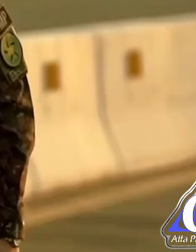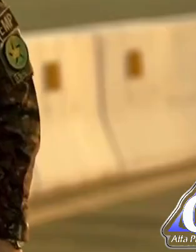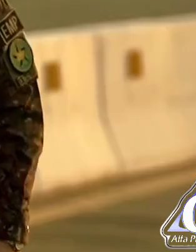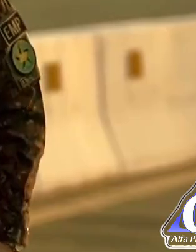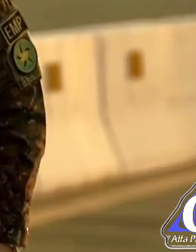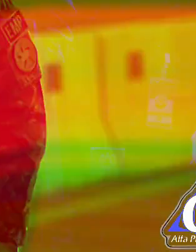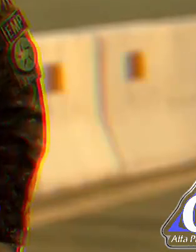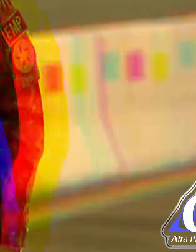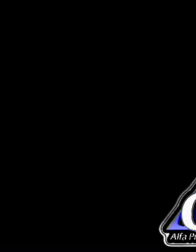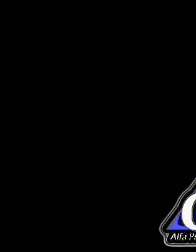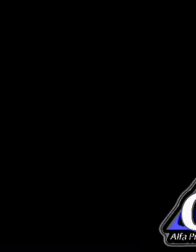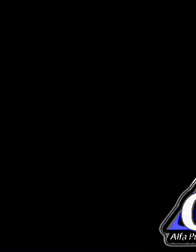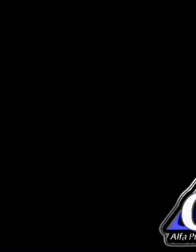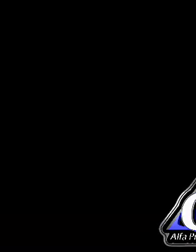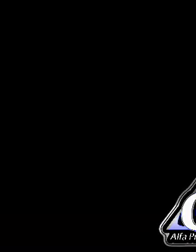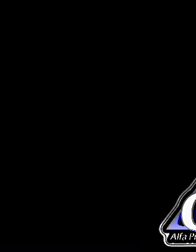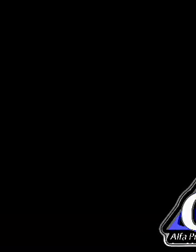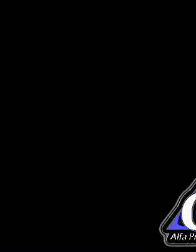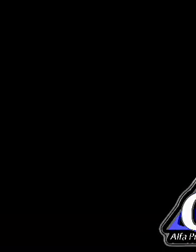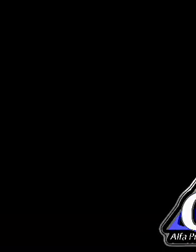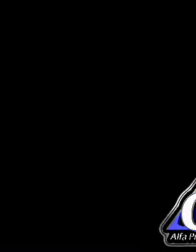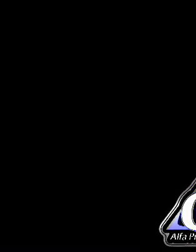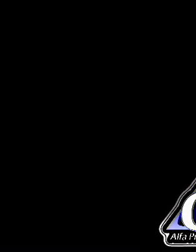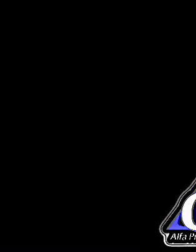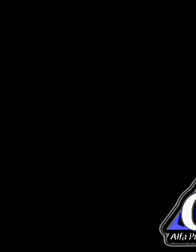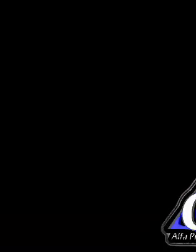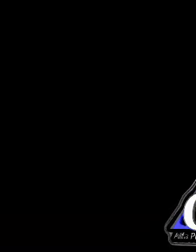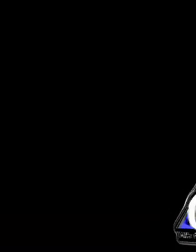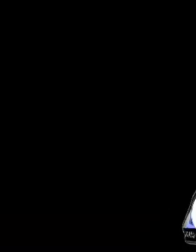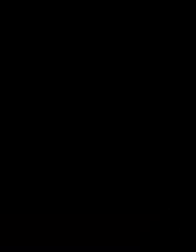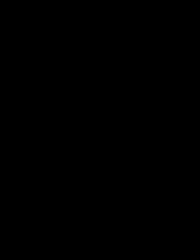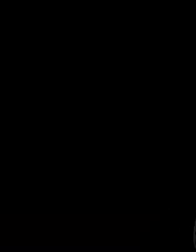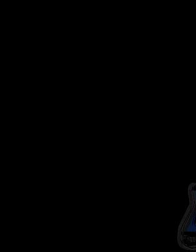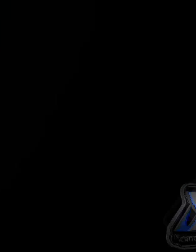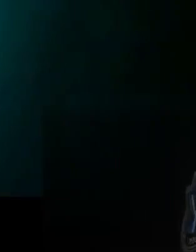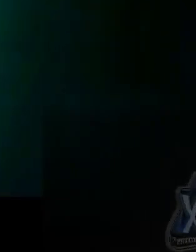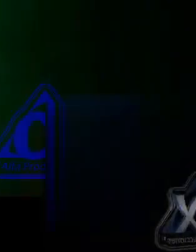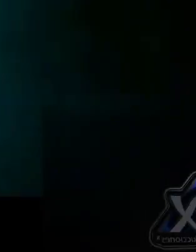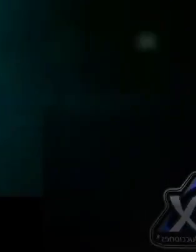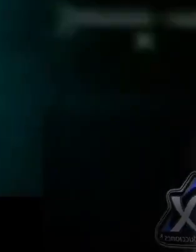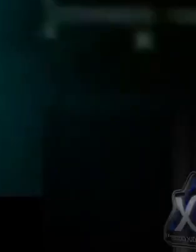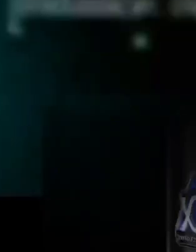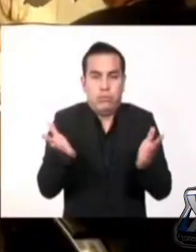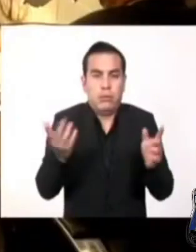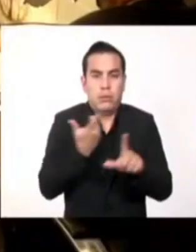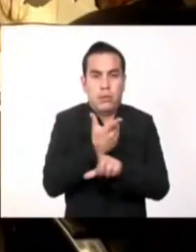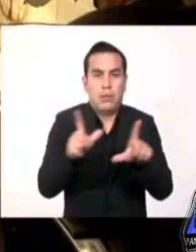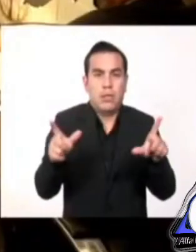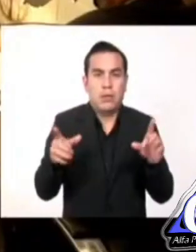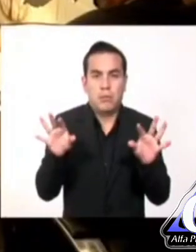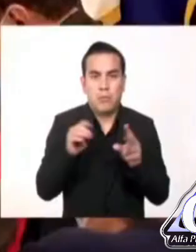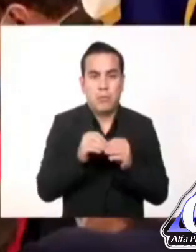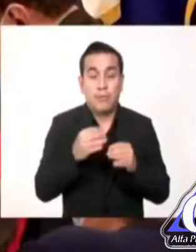Legislativa. Hola, ¿qué tal? ¿Cómo están todos? Mi nombre es Wilson Villaverde, la voz oficial de Alfa Producciones. No sé si